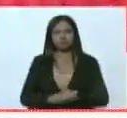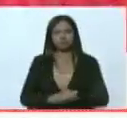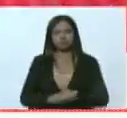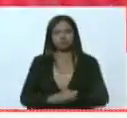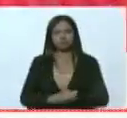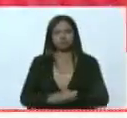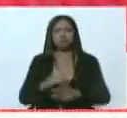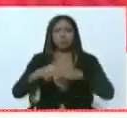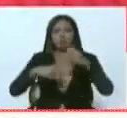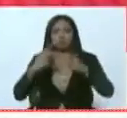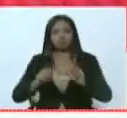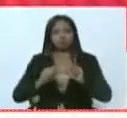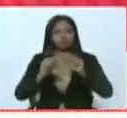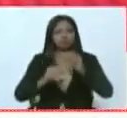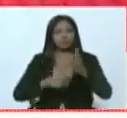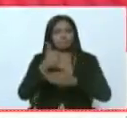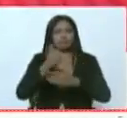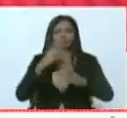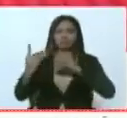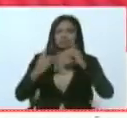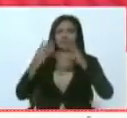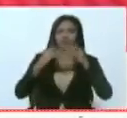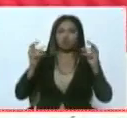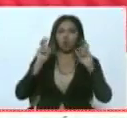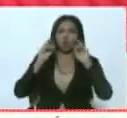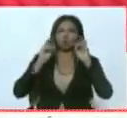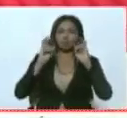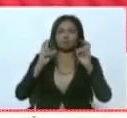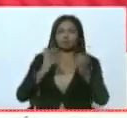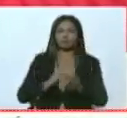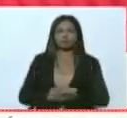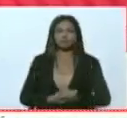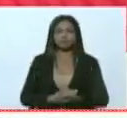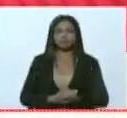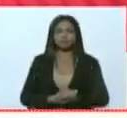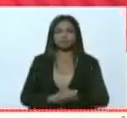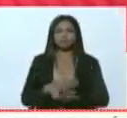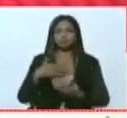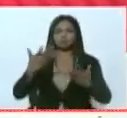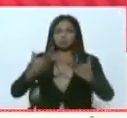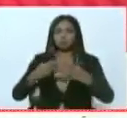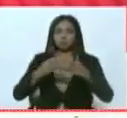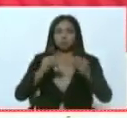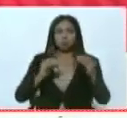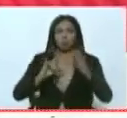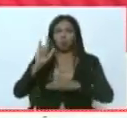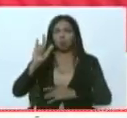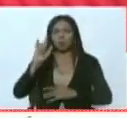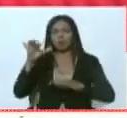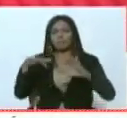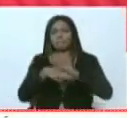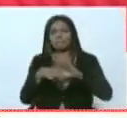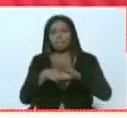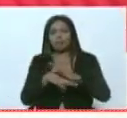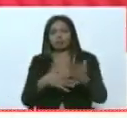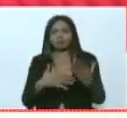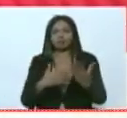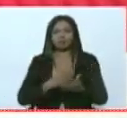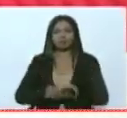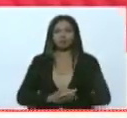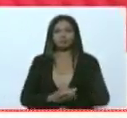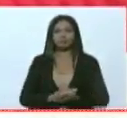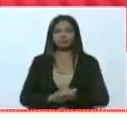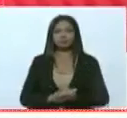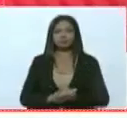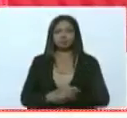Su proceso permanente de debate de todos los temas. Yo recibo todos los lunes y martes